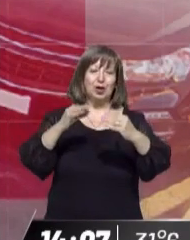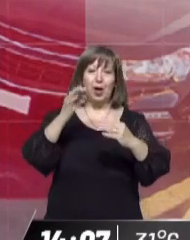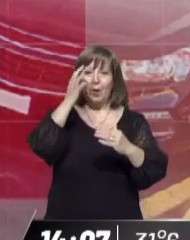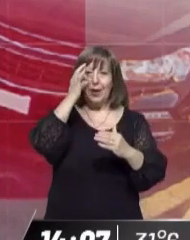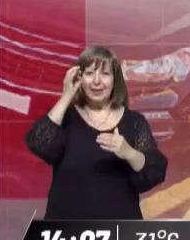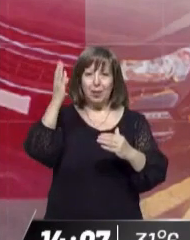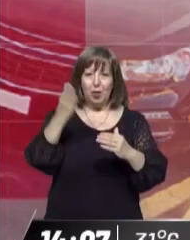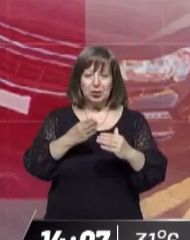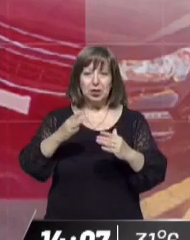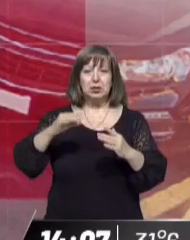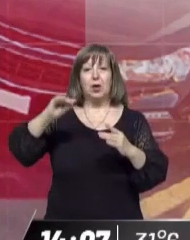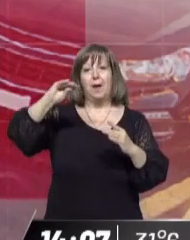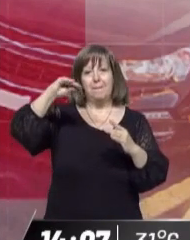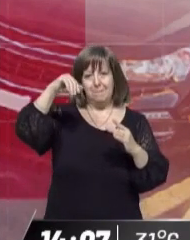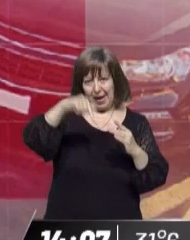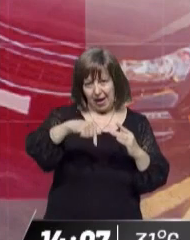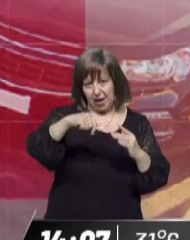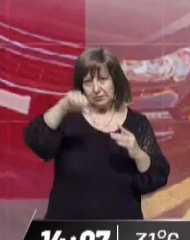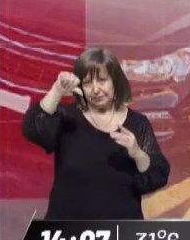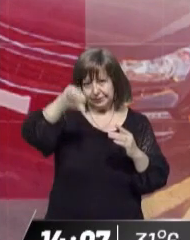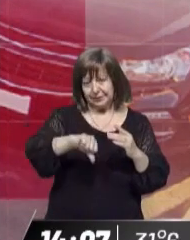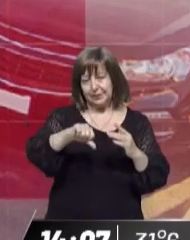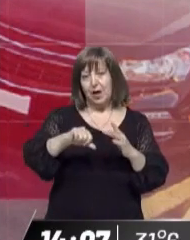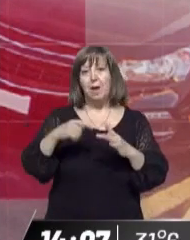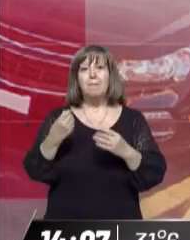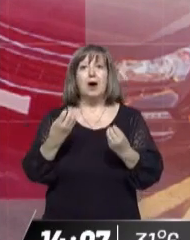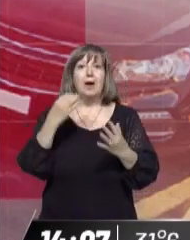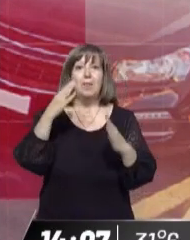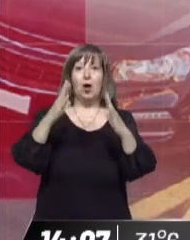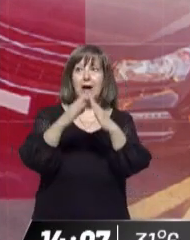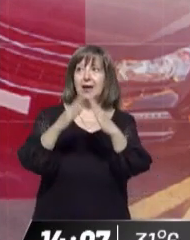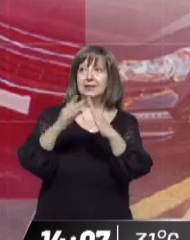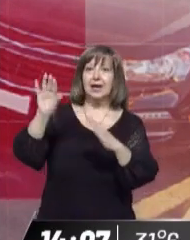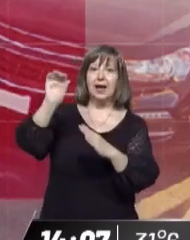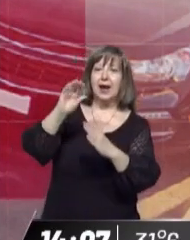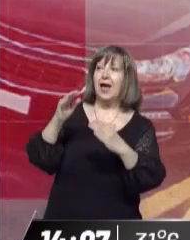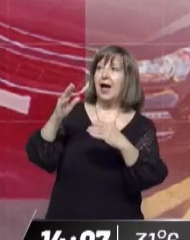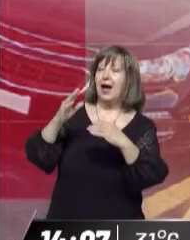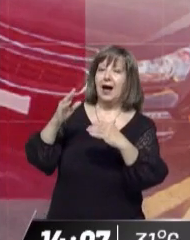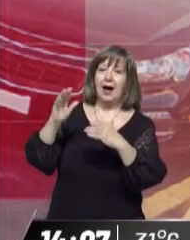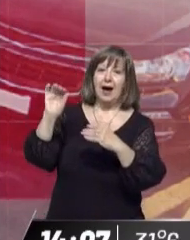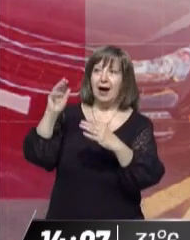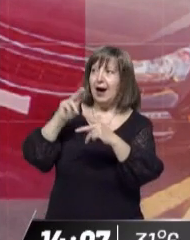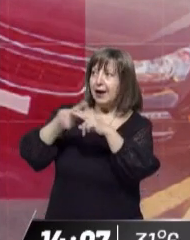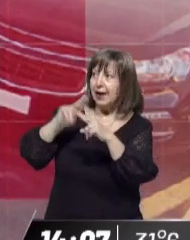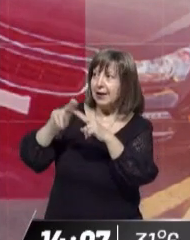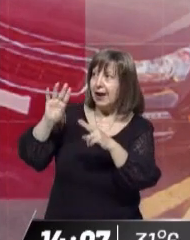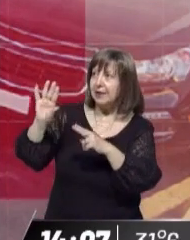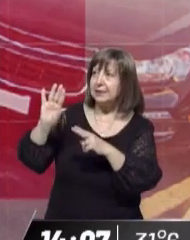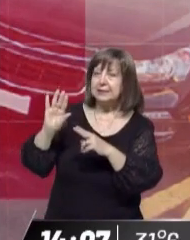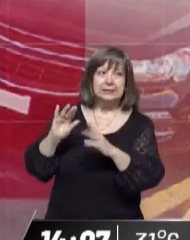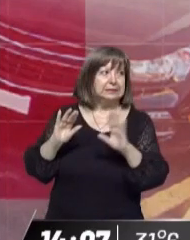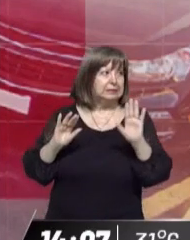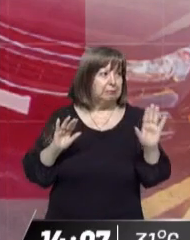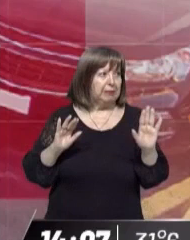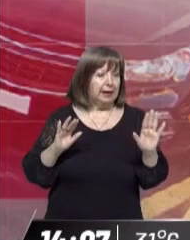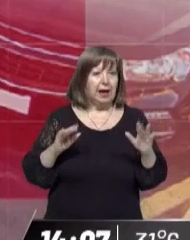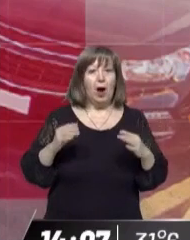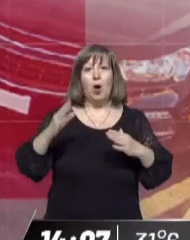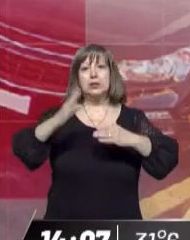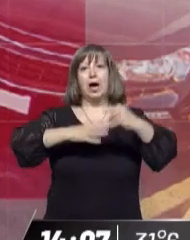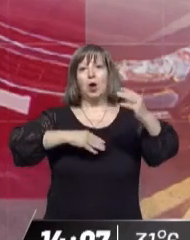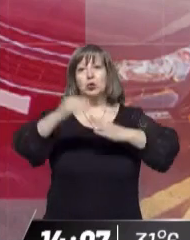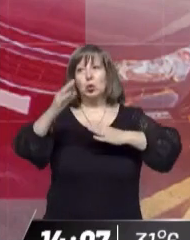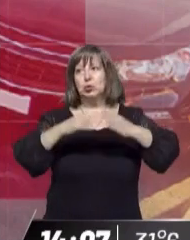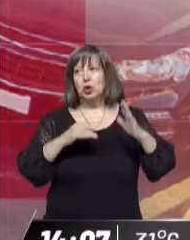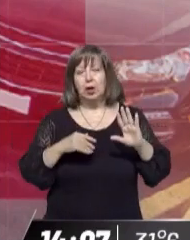20% a la baja. Aquel que está haciendo una refacción la posterga, por ejemplo, o aquel que tiene que construir, ralentiza la construcción de su vivienda. O para la obra,